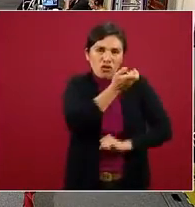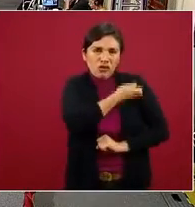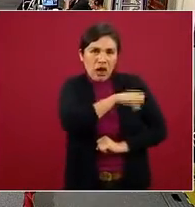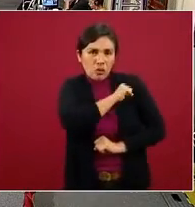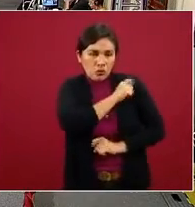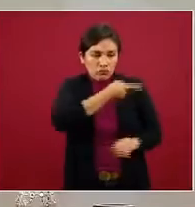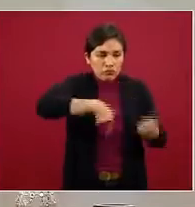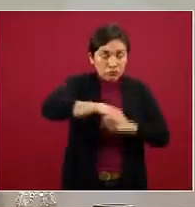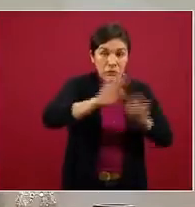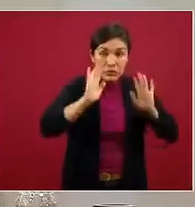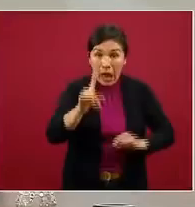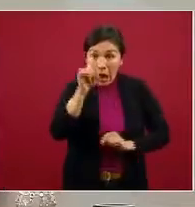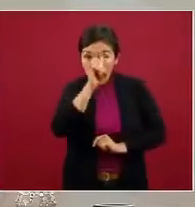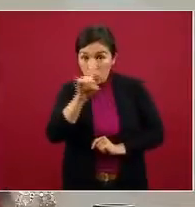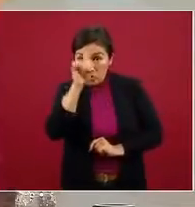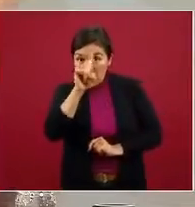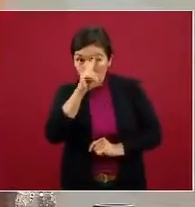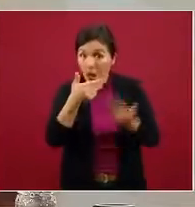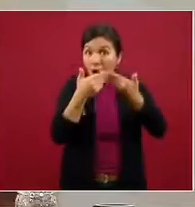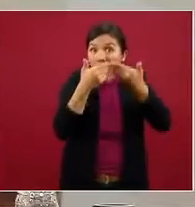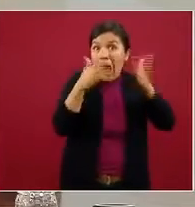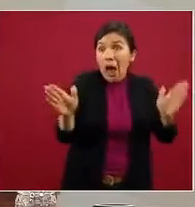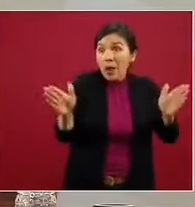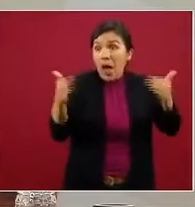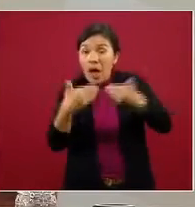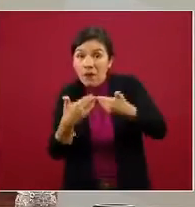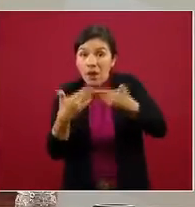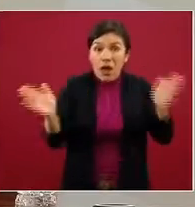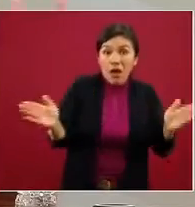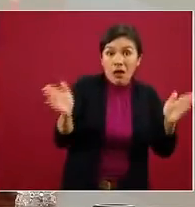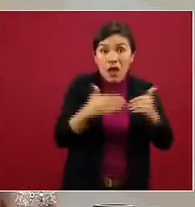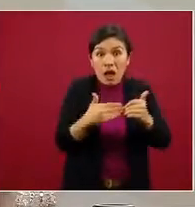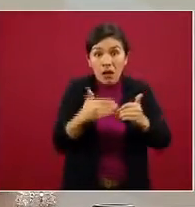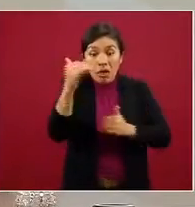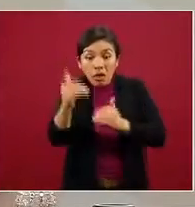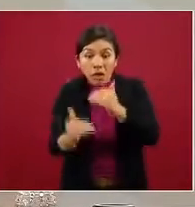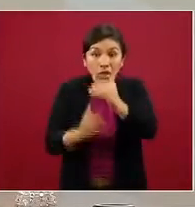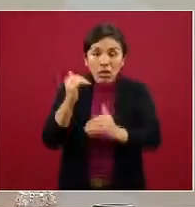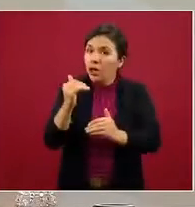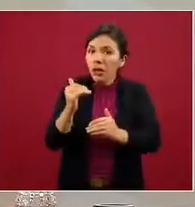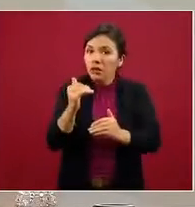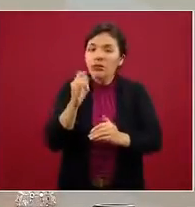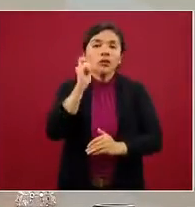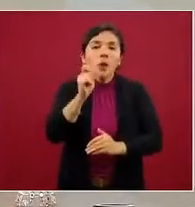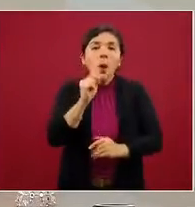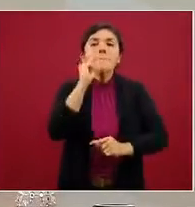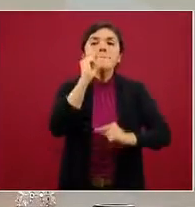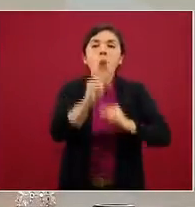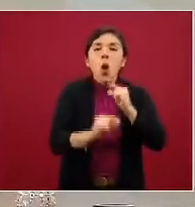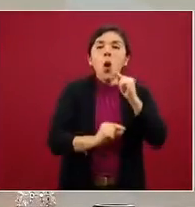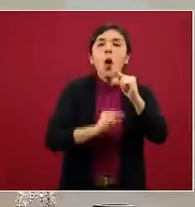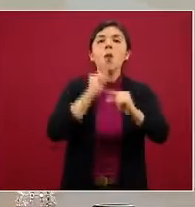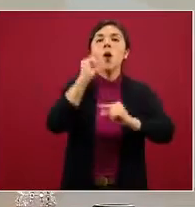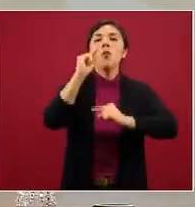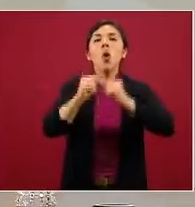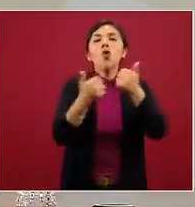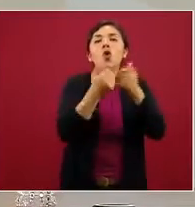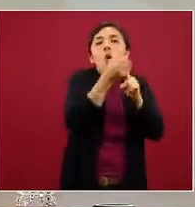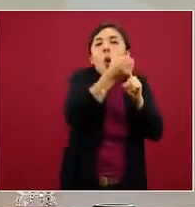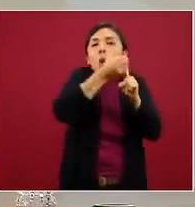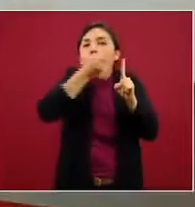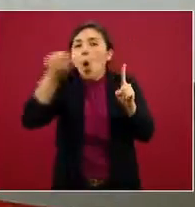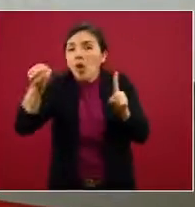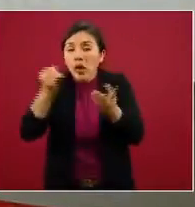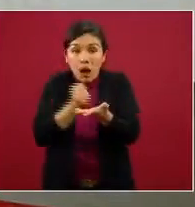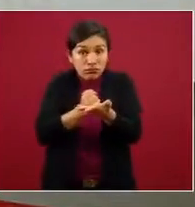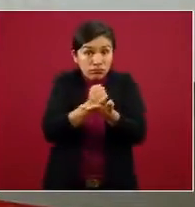no está recomendando un abrir y cerrar. Es paulatino y ordenado y además